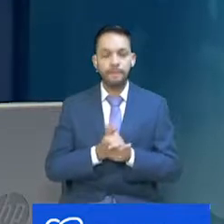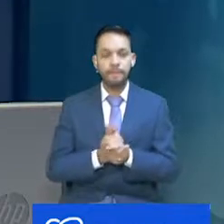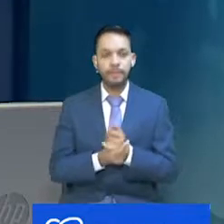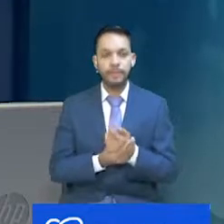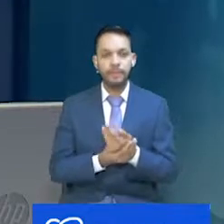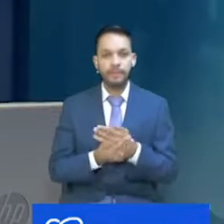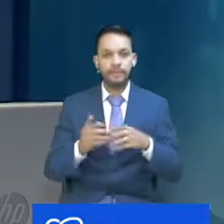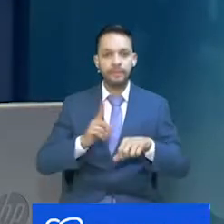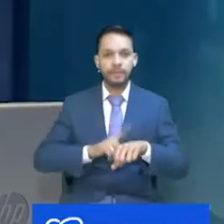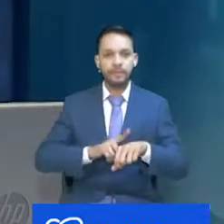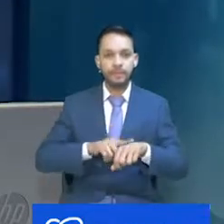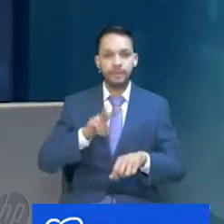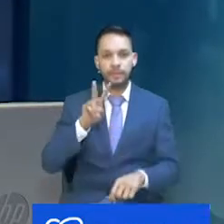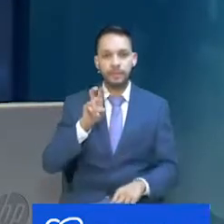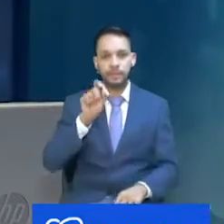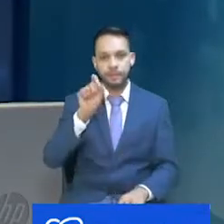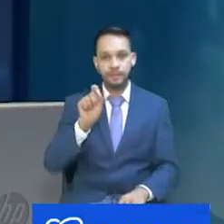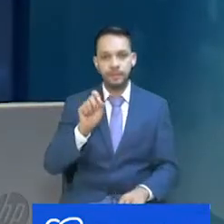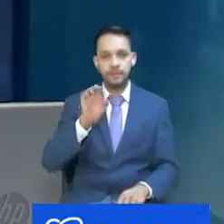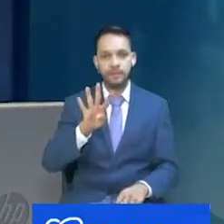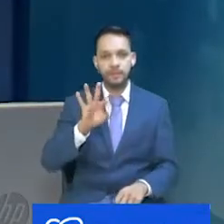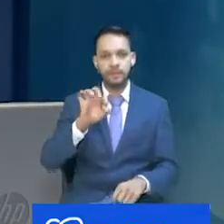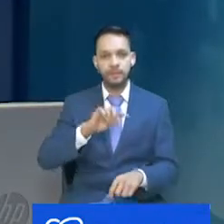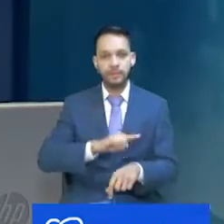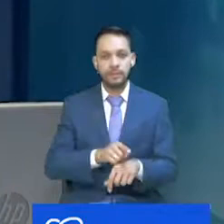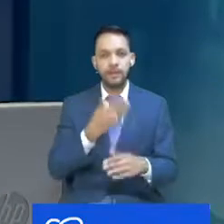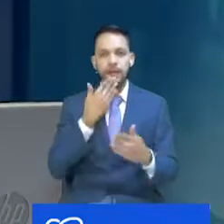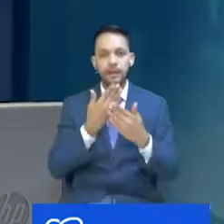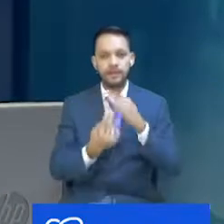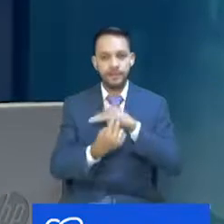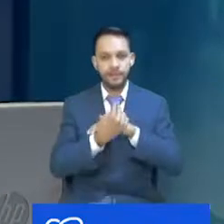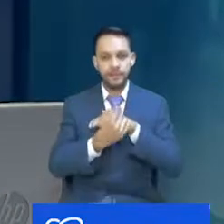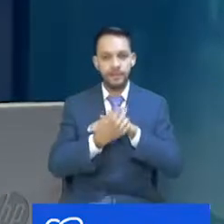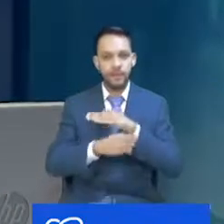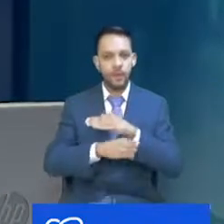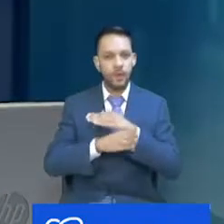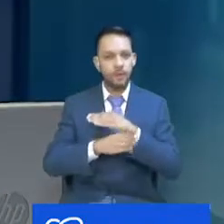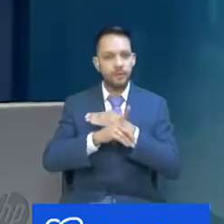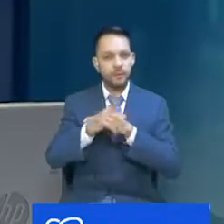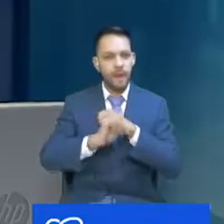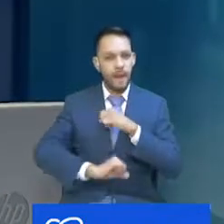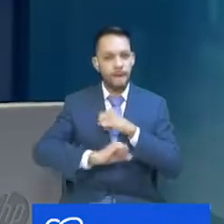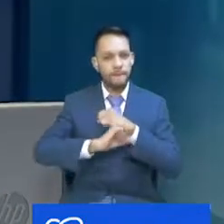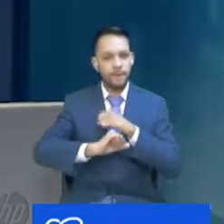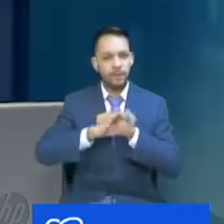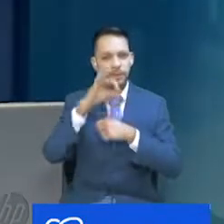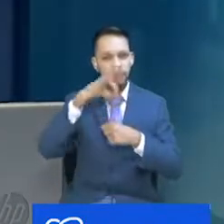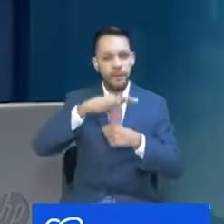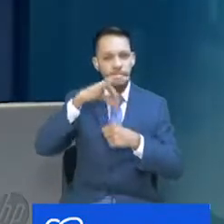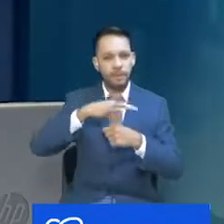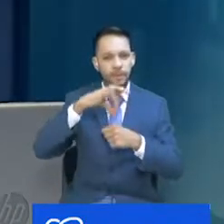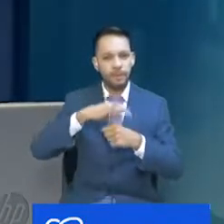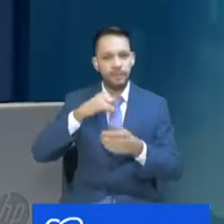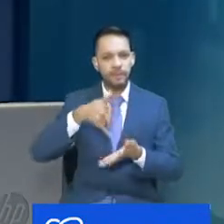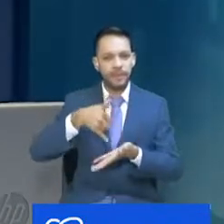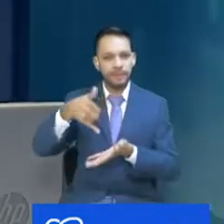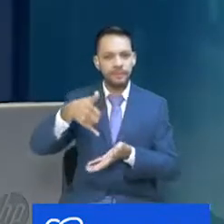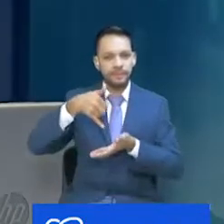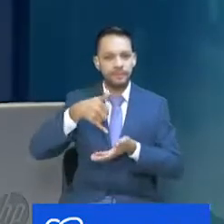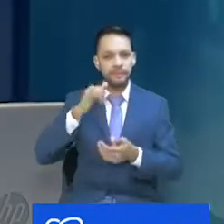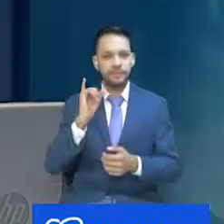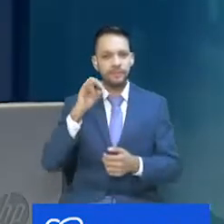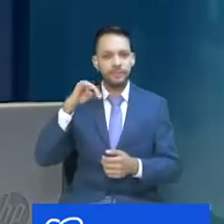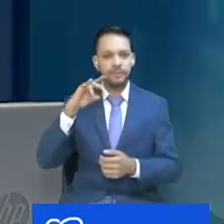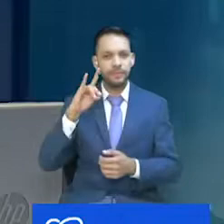7 la noche 48 minutos gracias por continuar con nosotros les recordamos que su apoyo y su voto es muy importante solo es ingresar a www punto